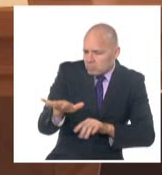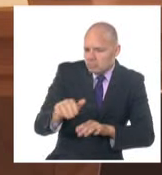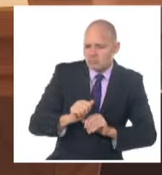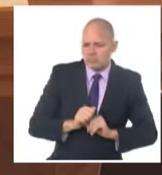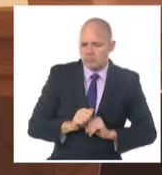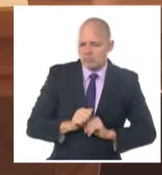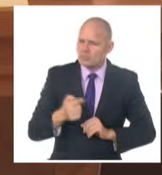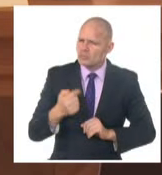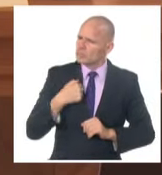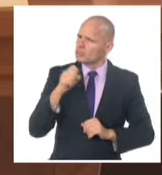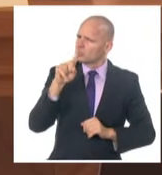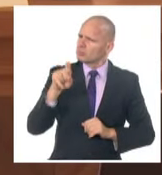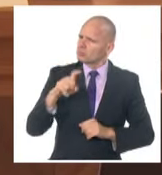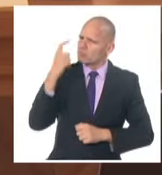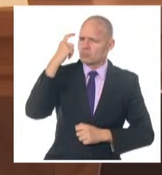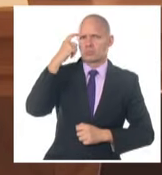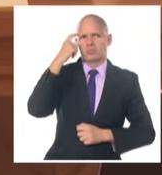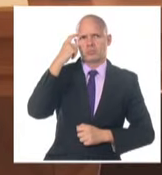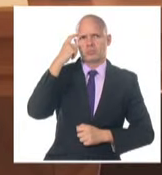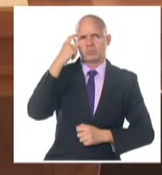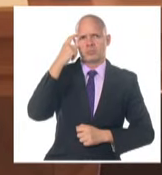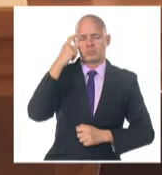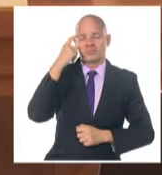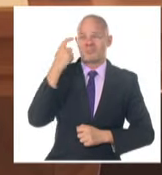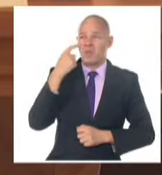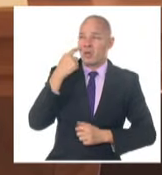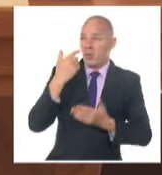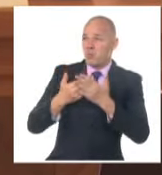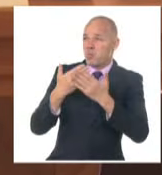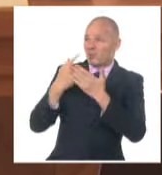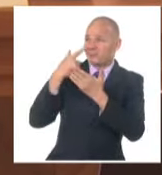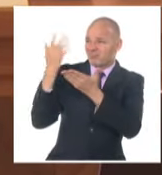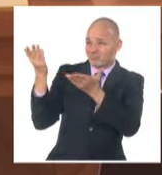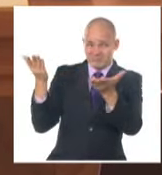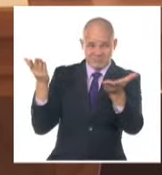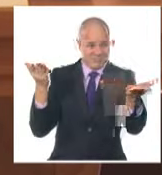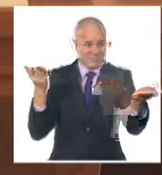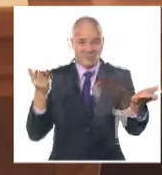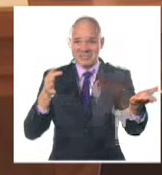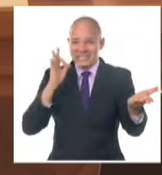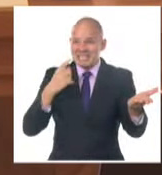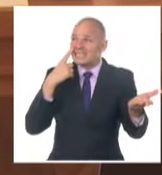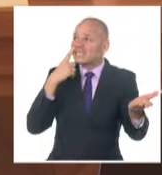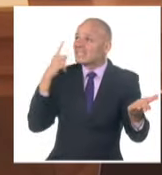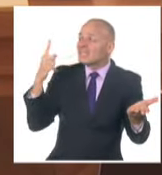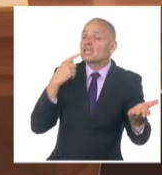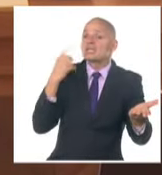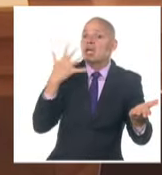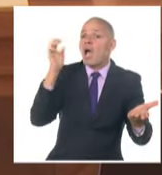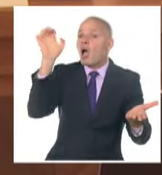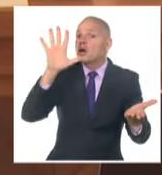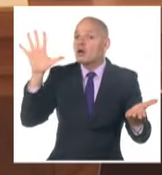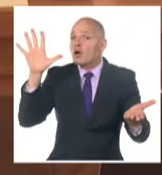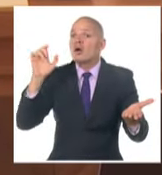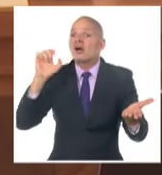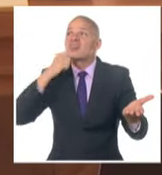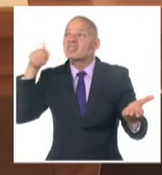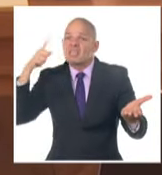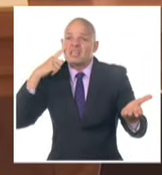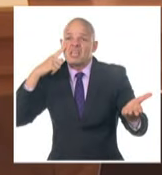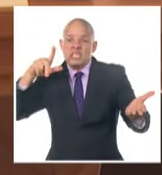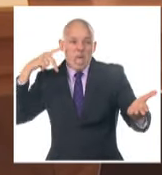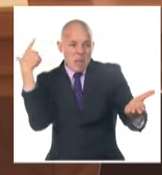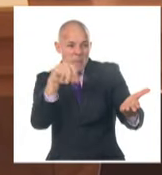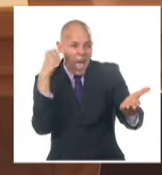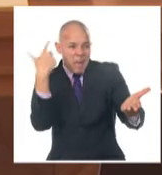trata de una prueba irrefutable el papel agresivo del imperialismo y el tipo de orden y paz